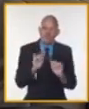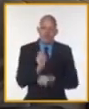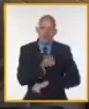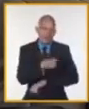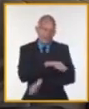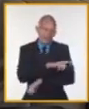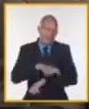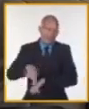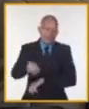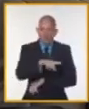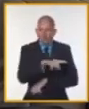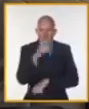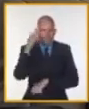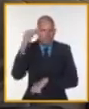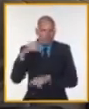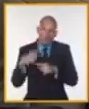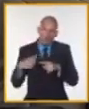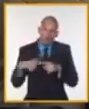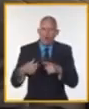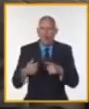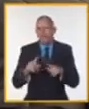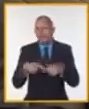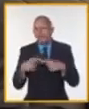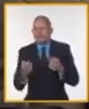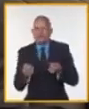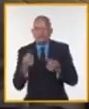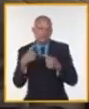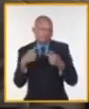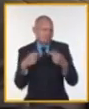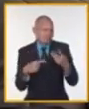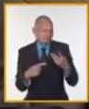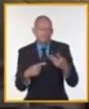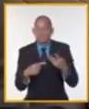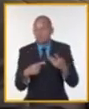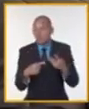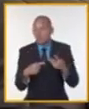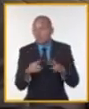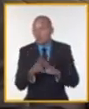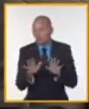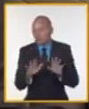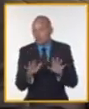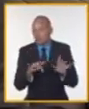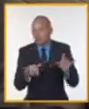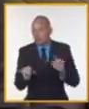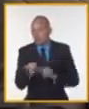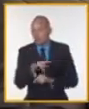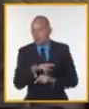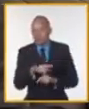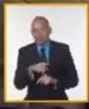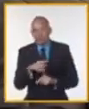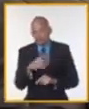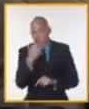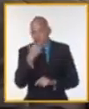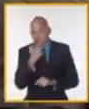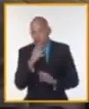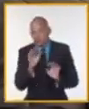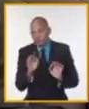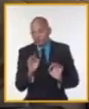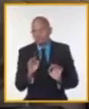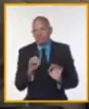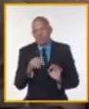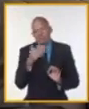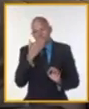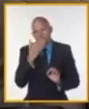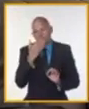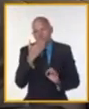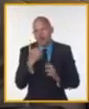construyen matrices que vienen a tributar o a contribuir a las principales líneas de esa agenda pública, de esa agenda